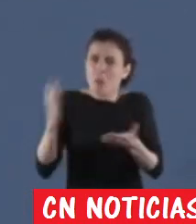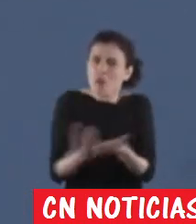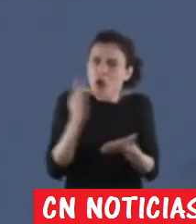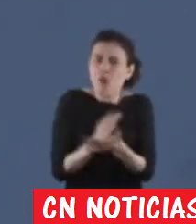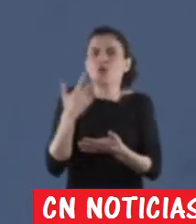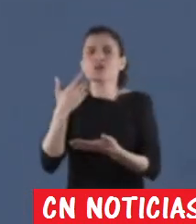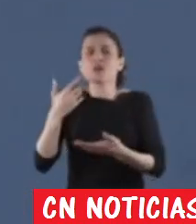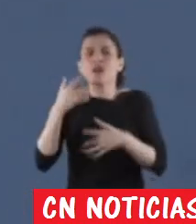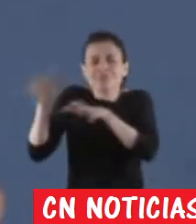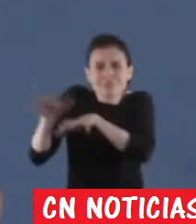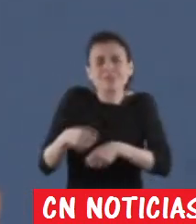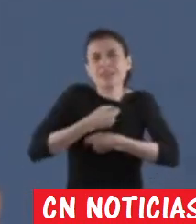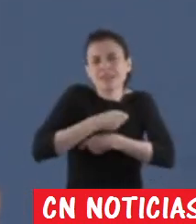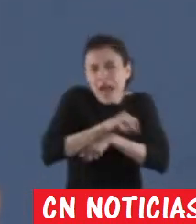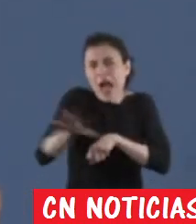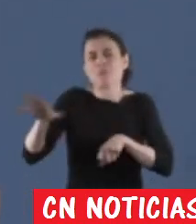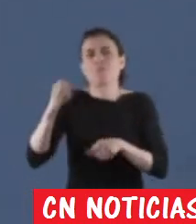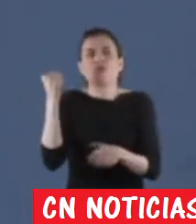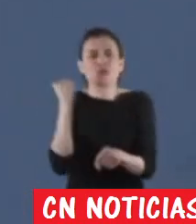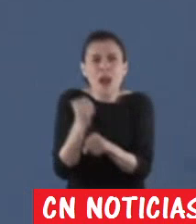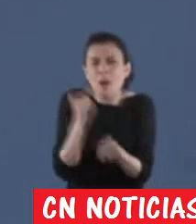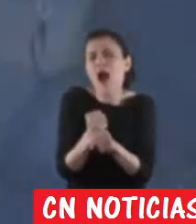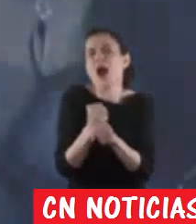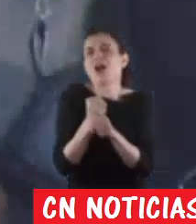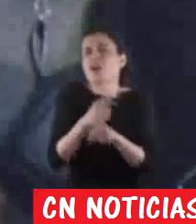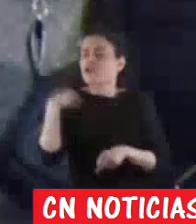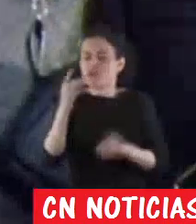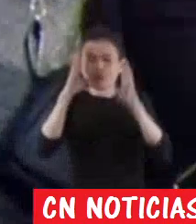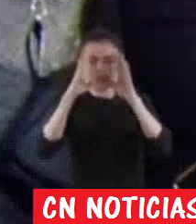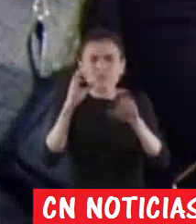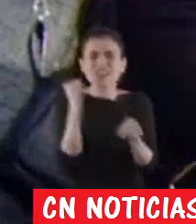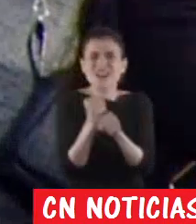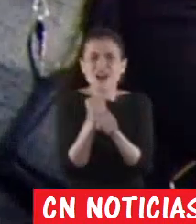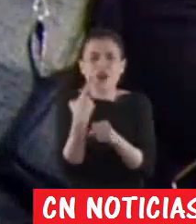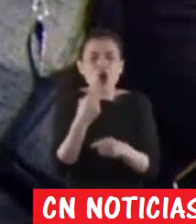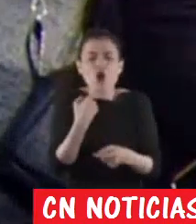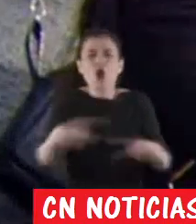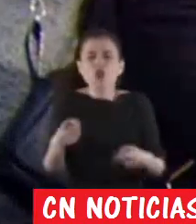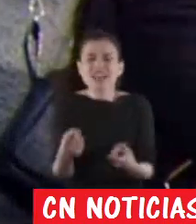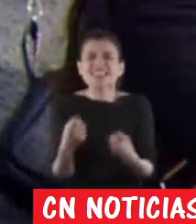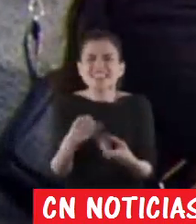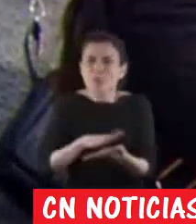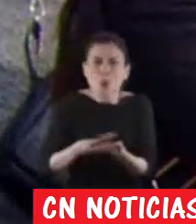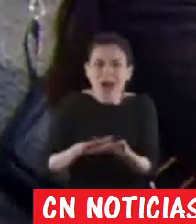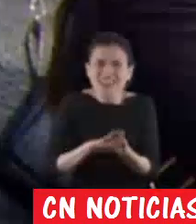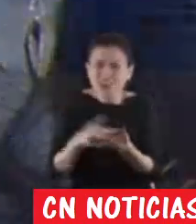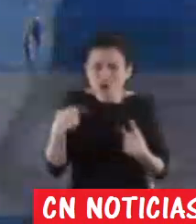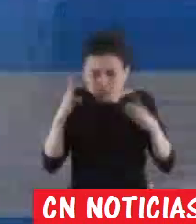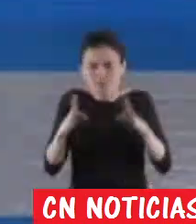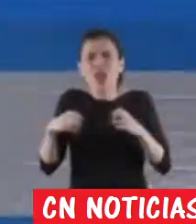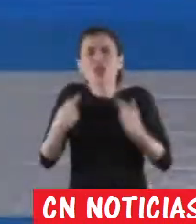reorientando la renta de la Argentina, hay que seguir haciendo cosas que necesitamos hacer para que el salario cada